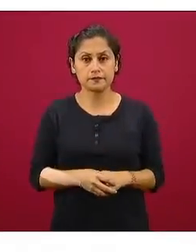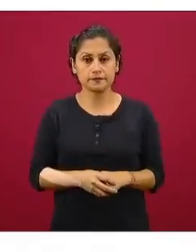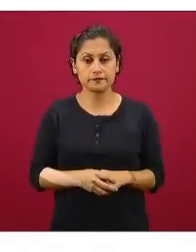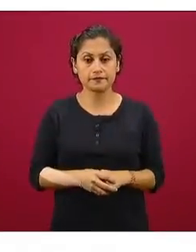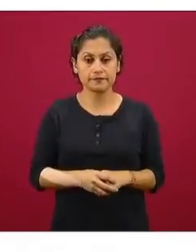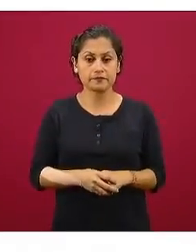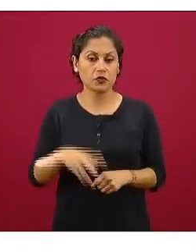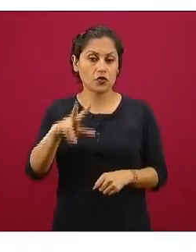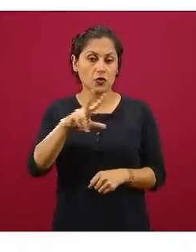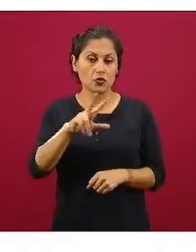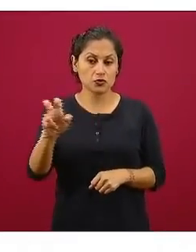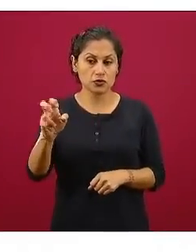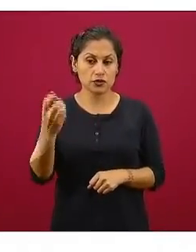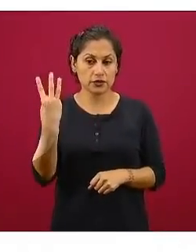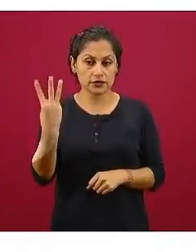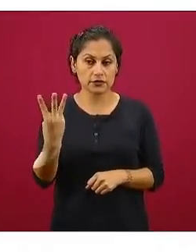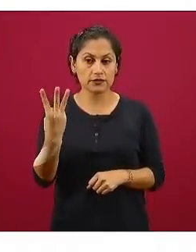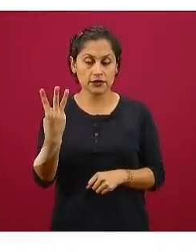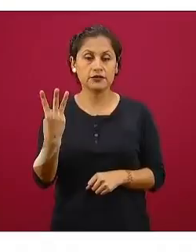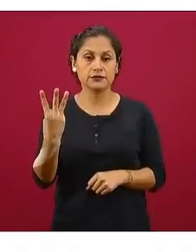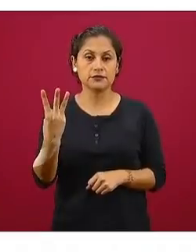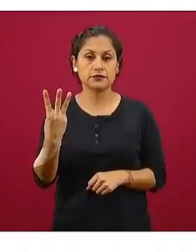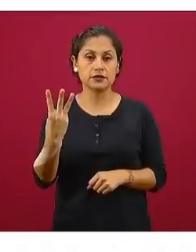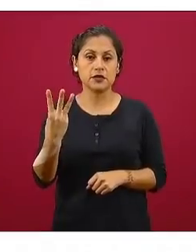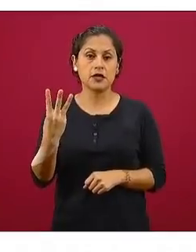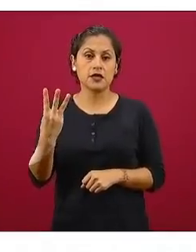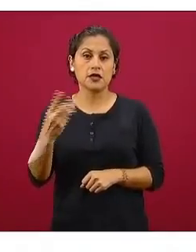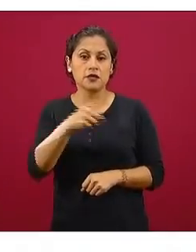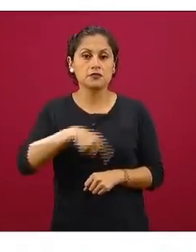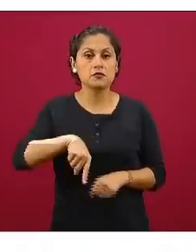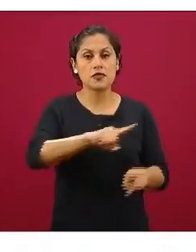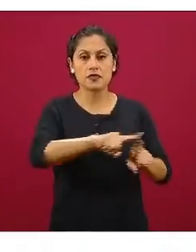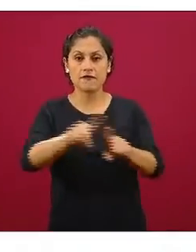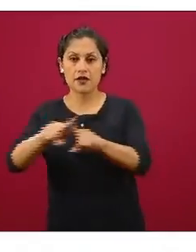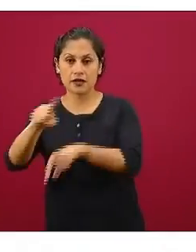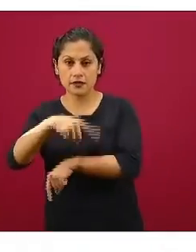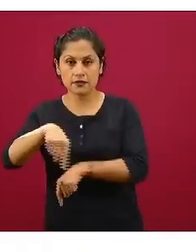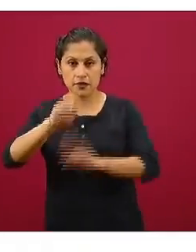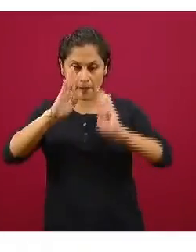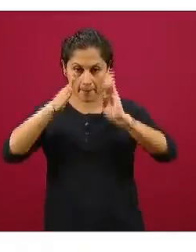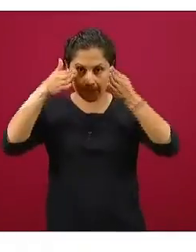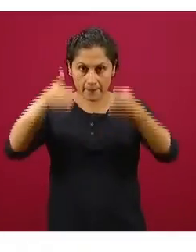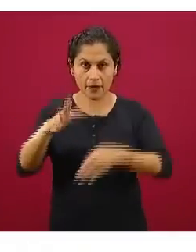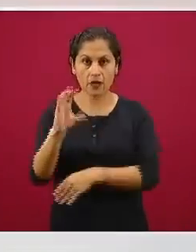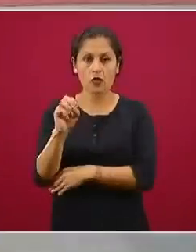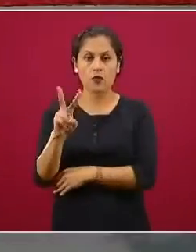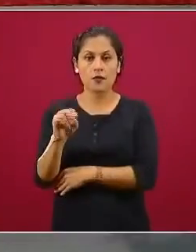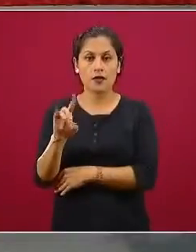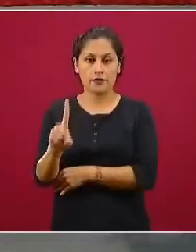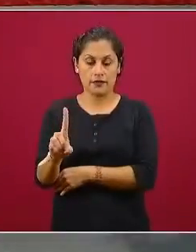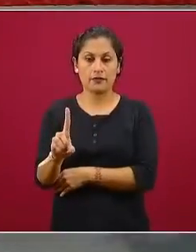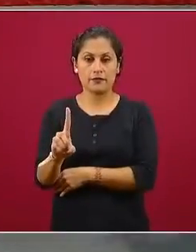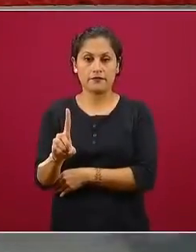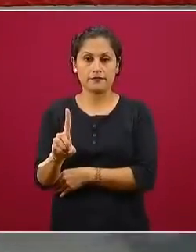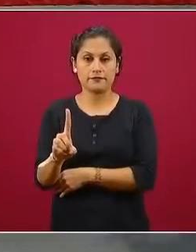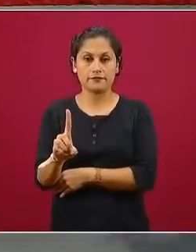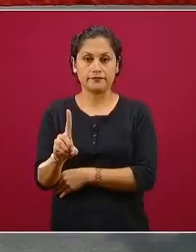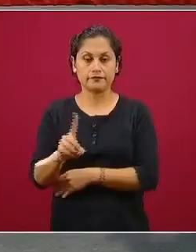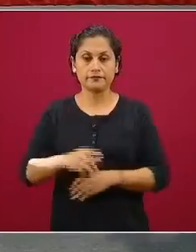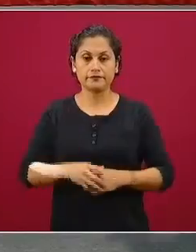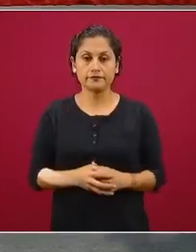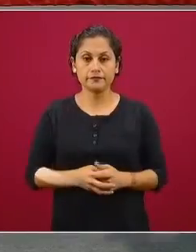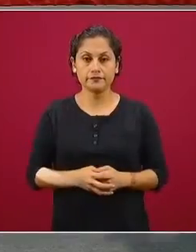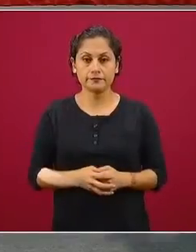cantidad, 803 las que están ofreciendo sus servicios para pacientes COVID desde que son